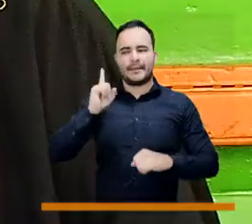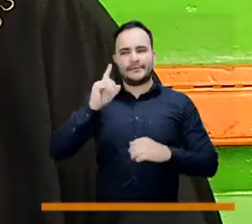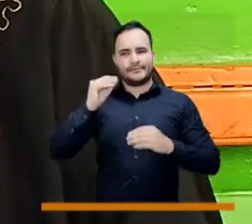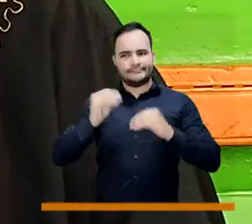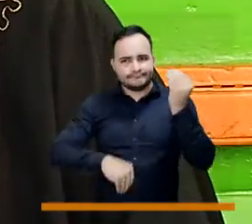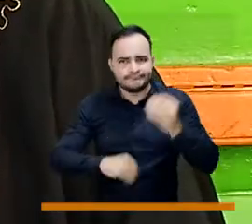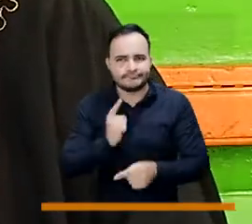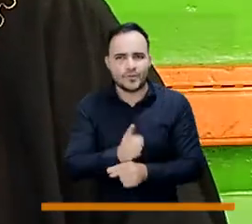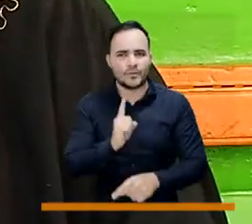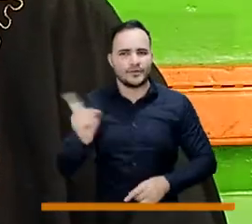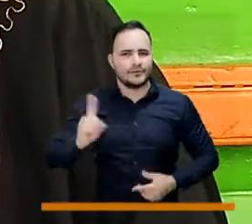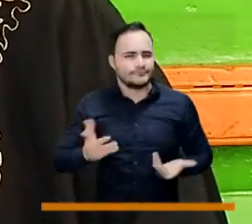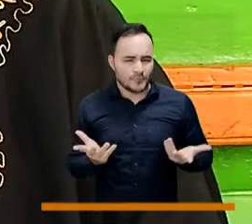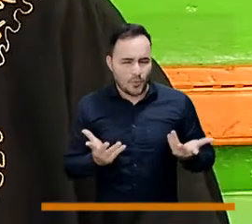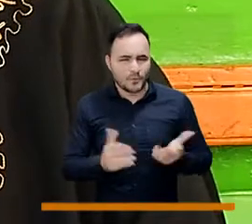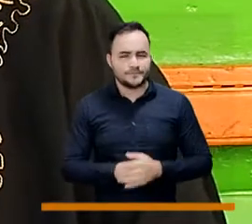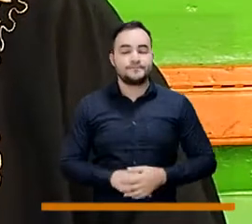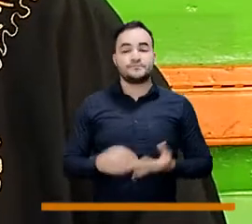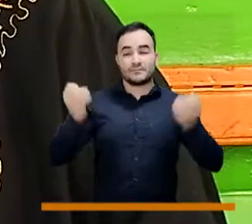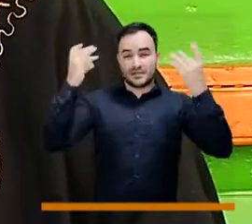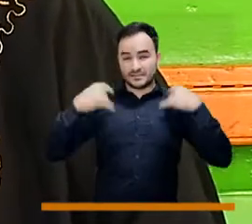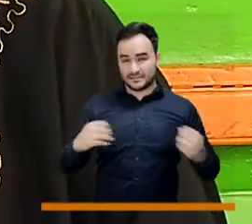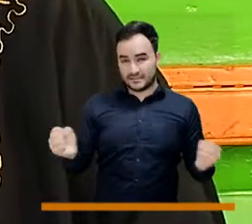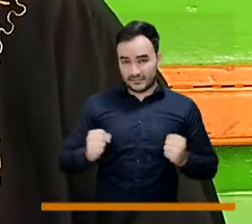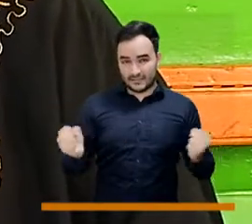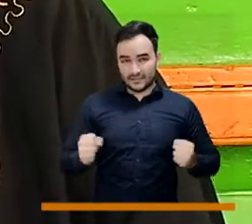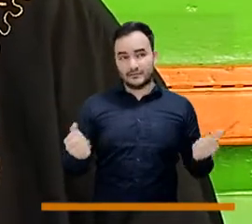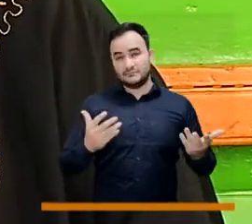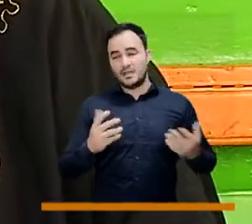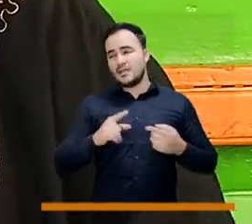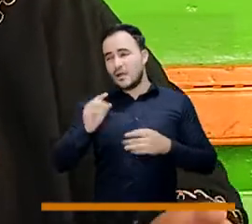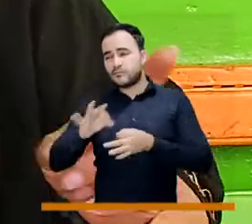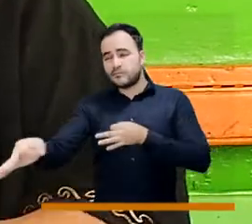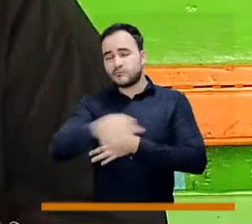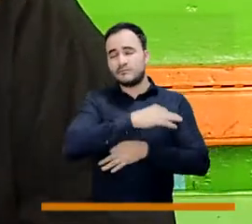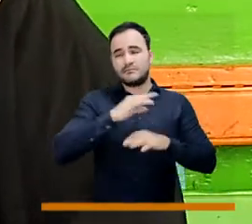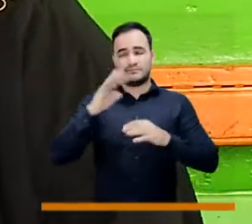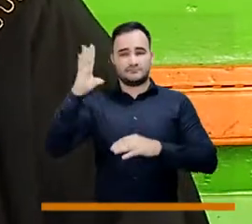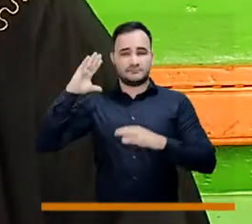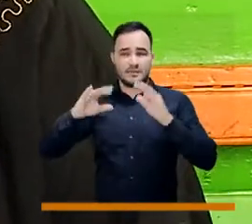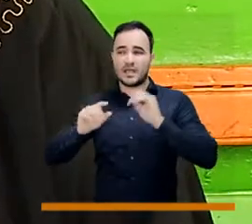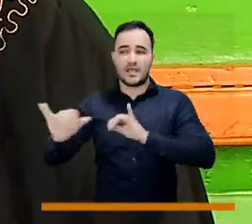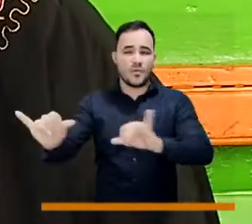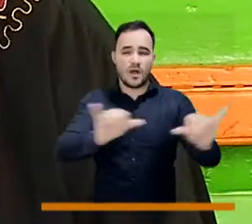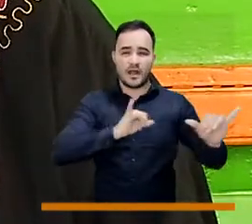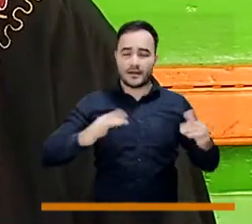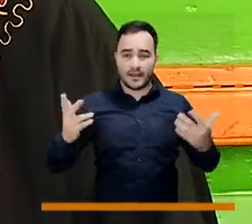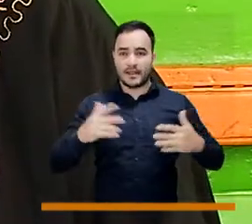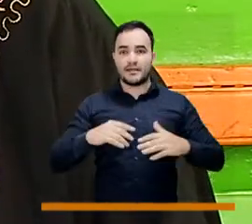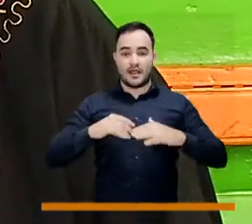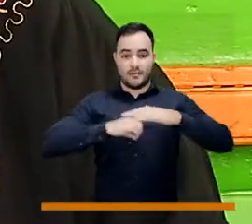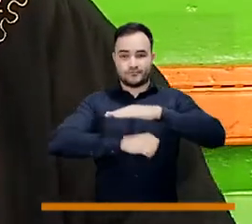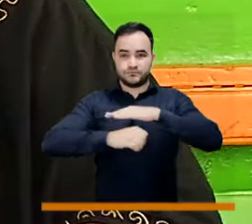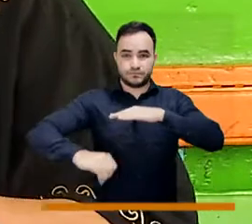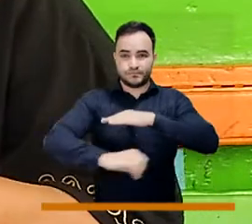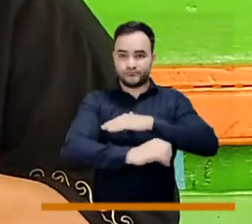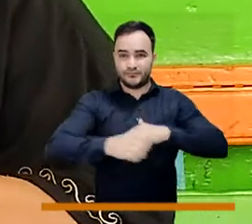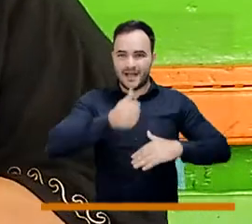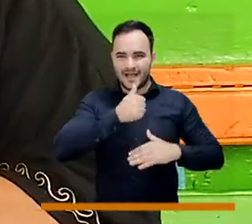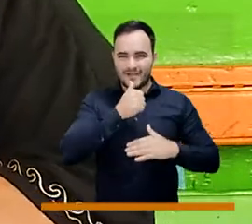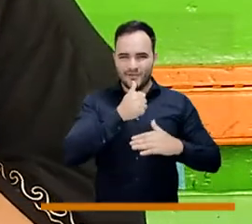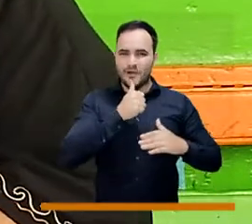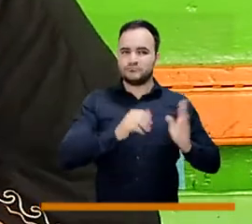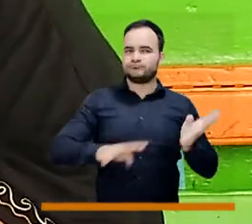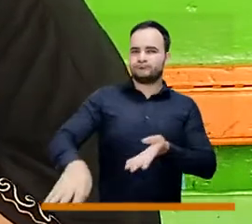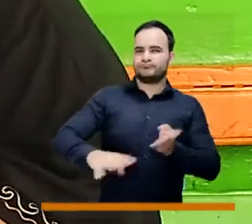logrado. El corregimiento de Santa Elena, por ejemplo, y la mayoría de los corregimientos no tienen alcantarillado, entonces